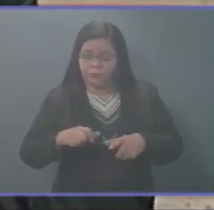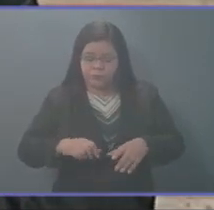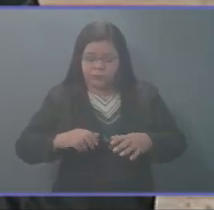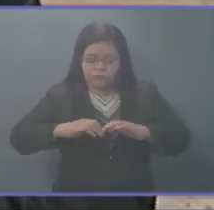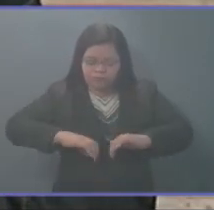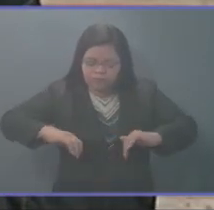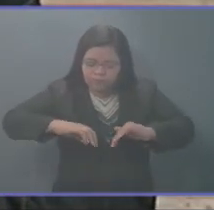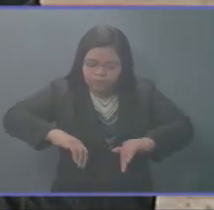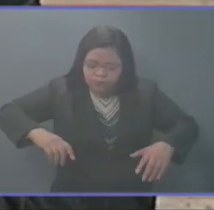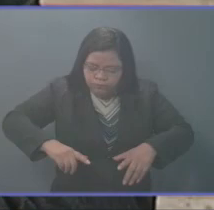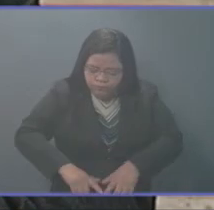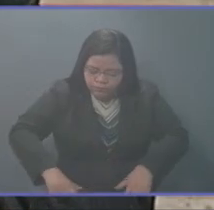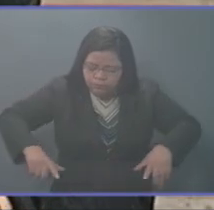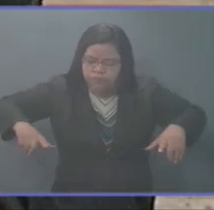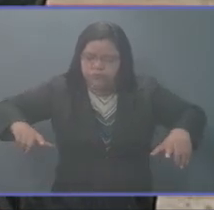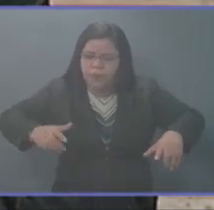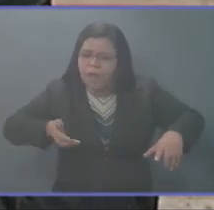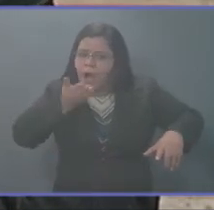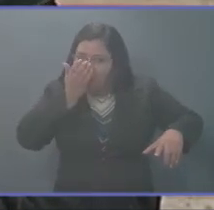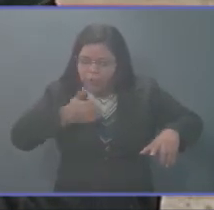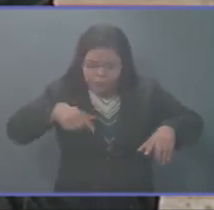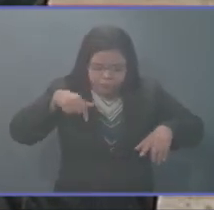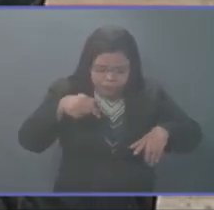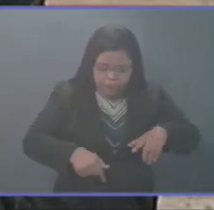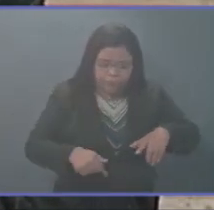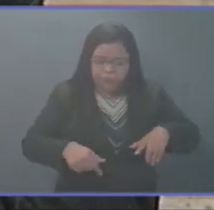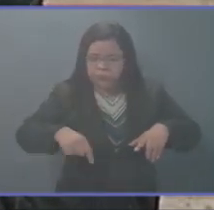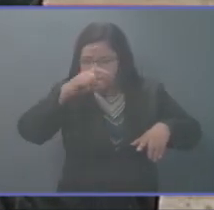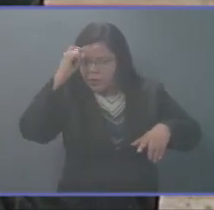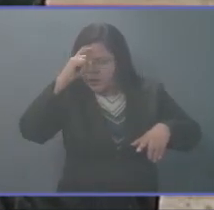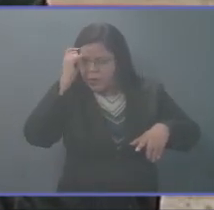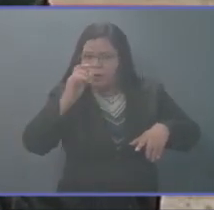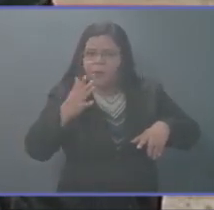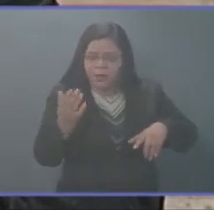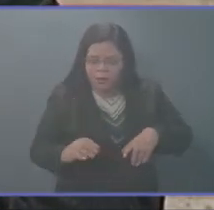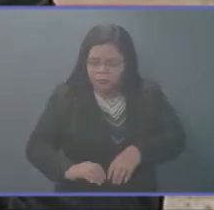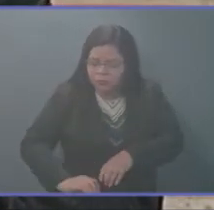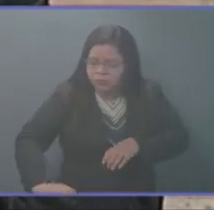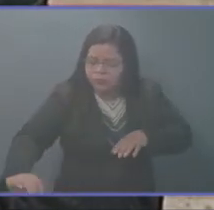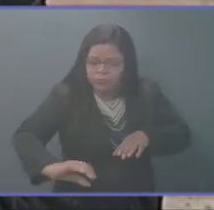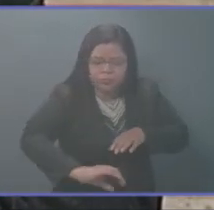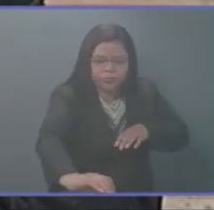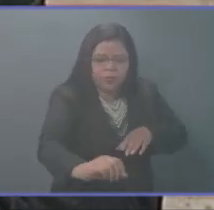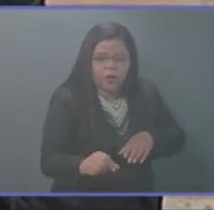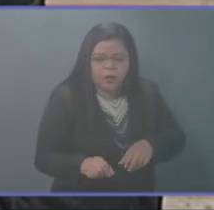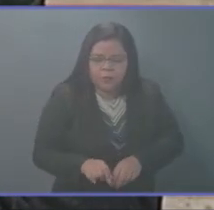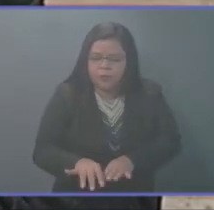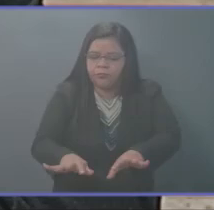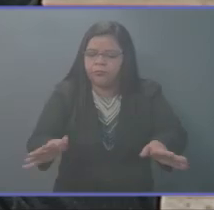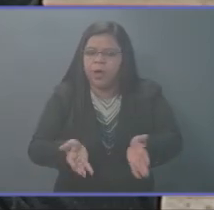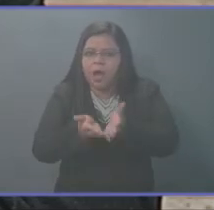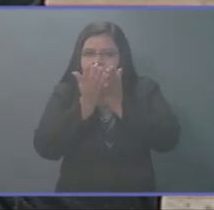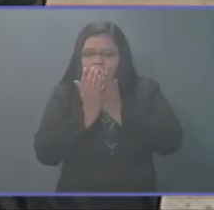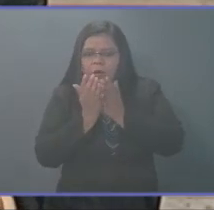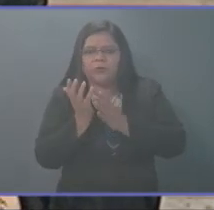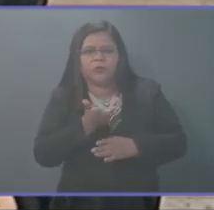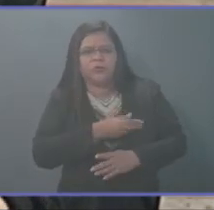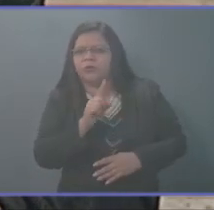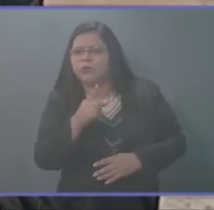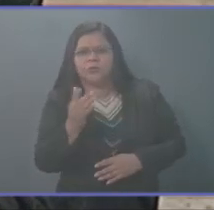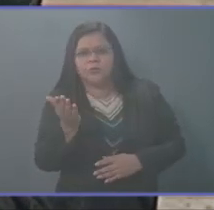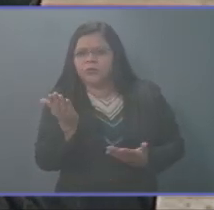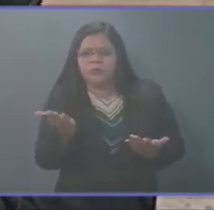haga su estudio o su trabajo en un acuífero. Nosotros no trabajamos con aguas crudas, aguas